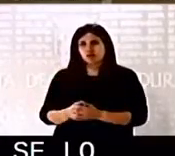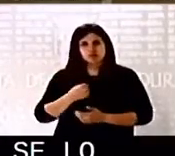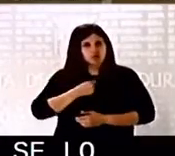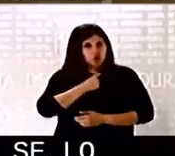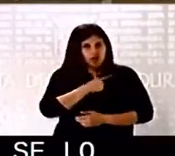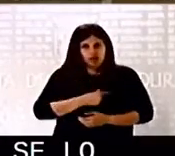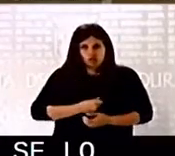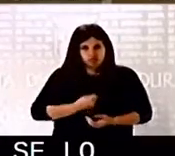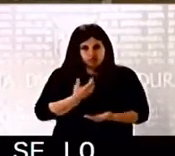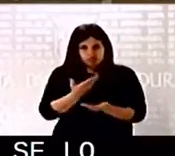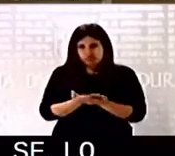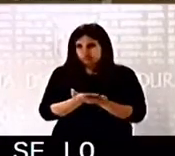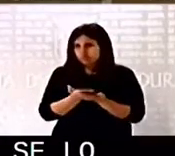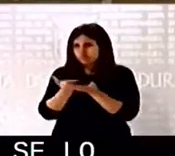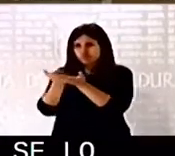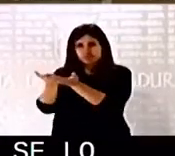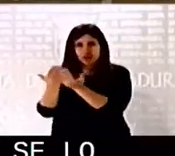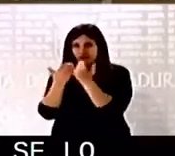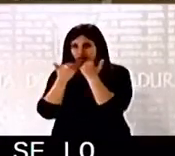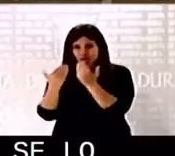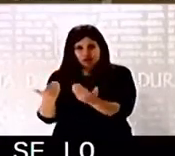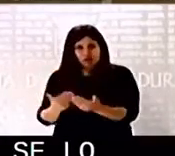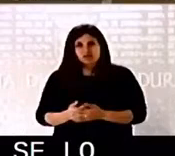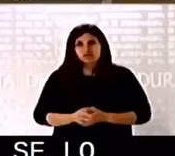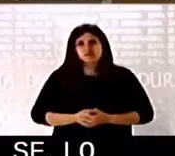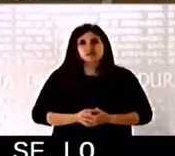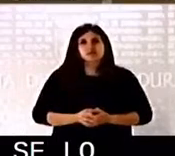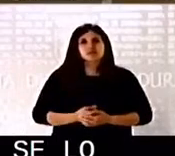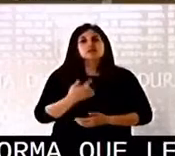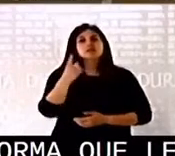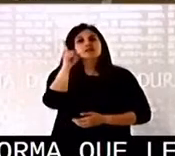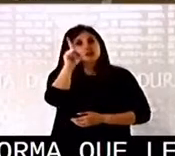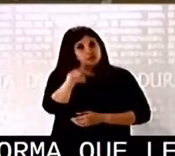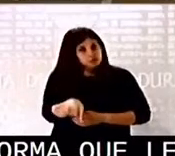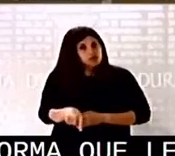corazón. De la misma forma que le pedí